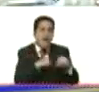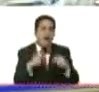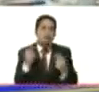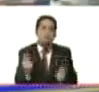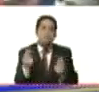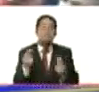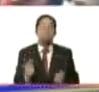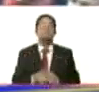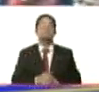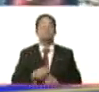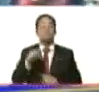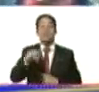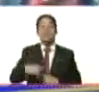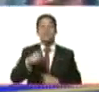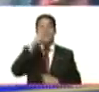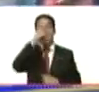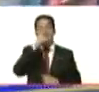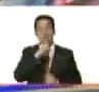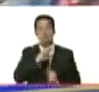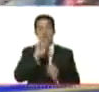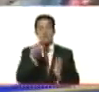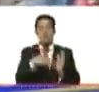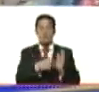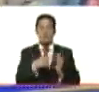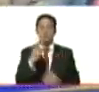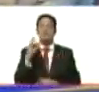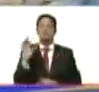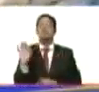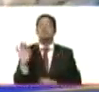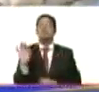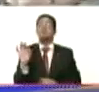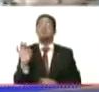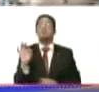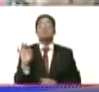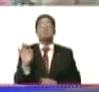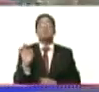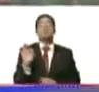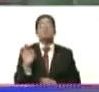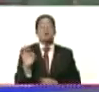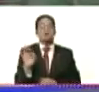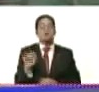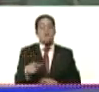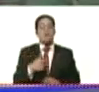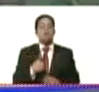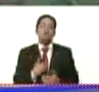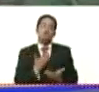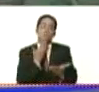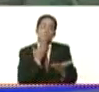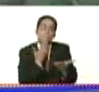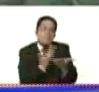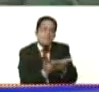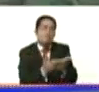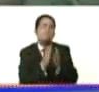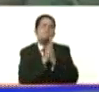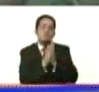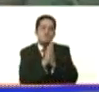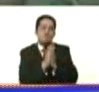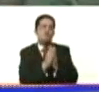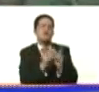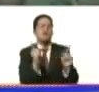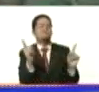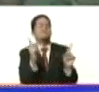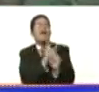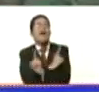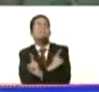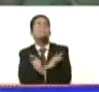Y este año 2020, yo vengo pidiendo grandes cambios dentro del gobierno, pidiendo